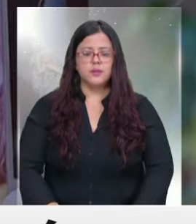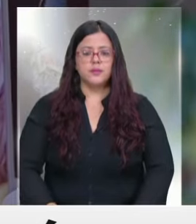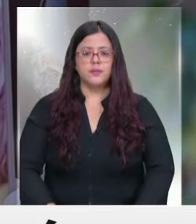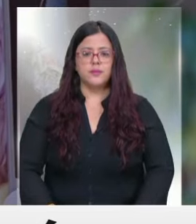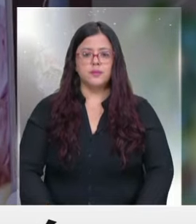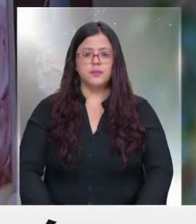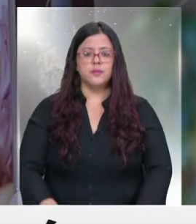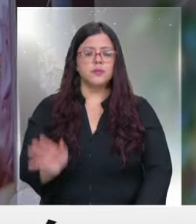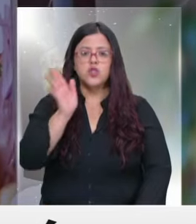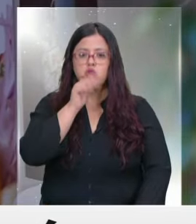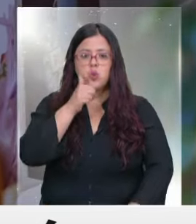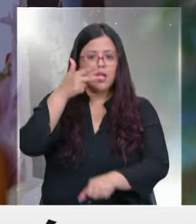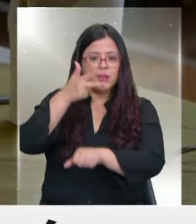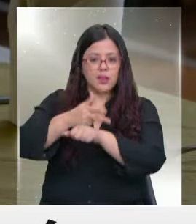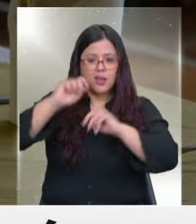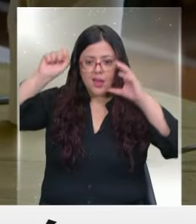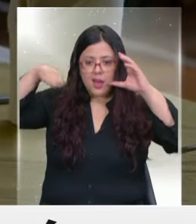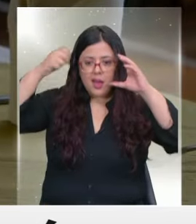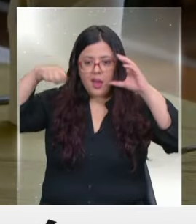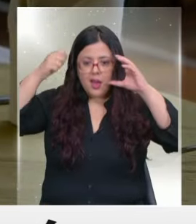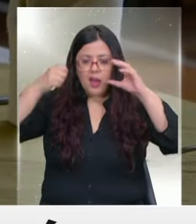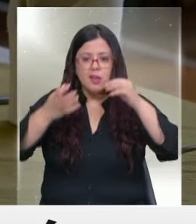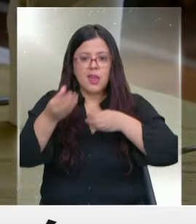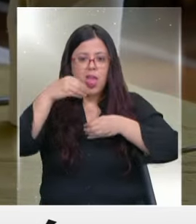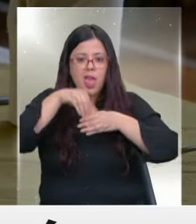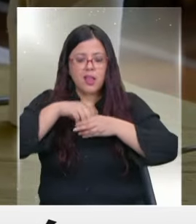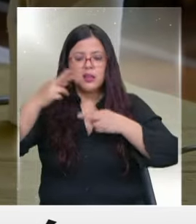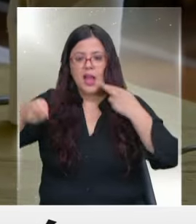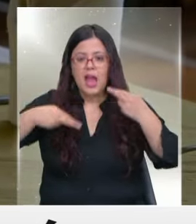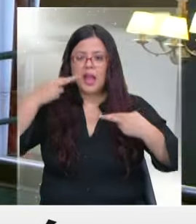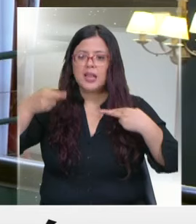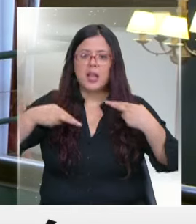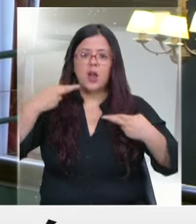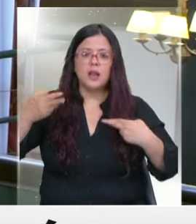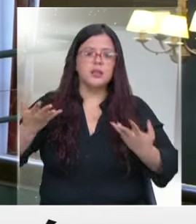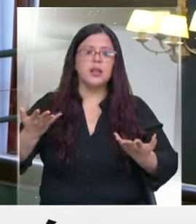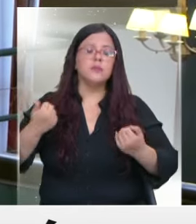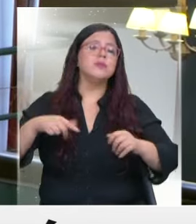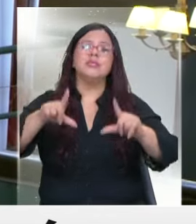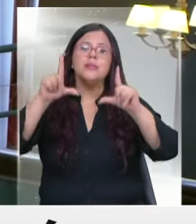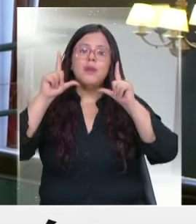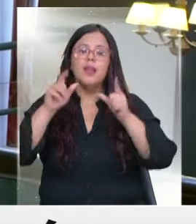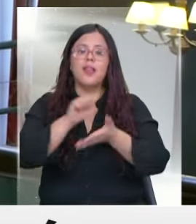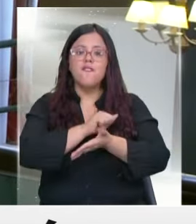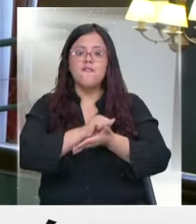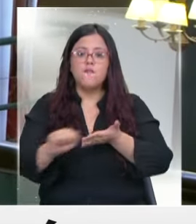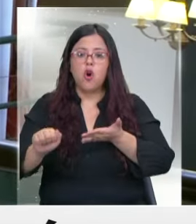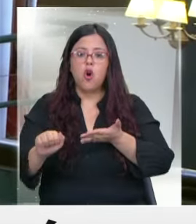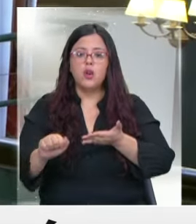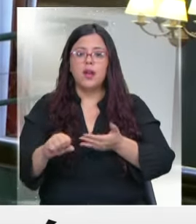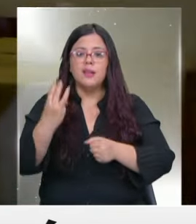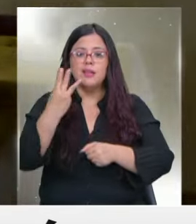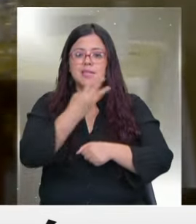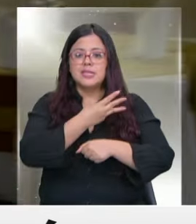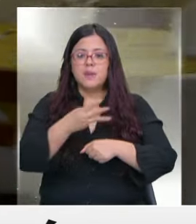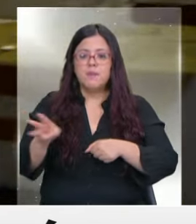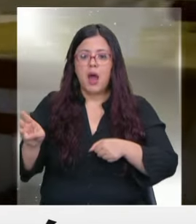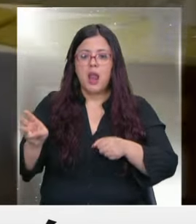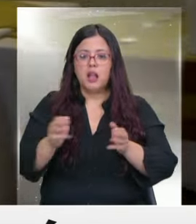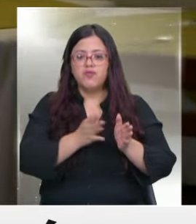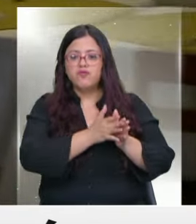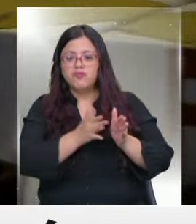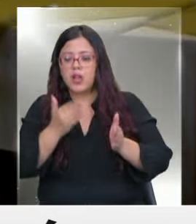No hay registros de cámaras de seguridad al interior del restaurante. Las imágenes se borran en menos de 3 semanas. Y